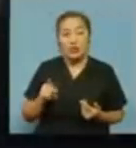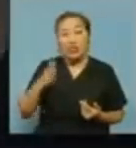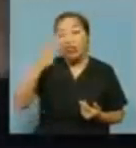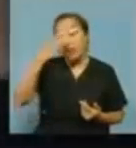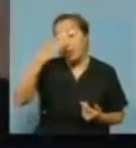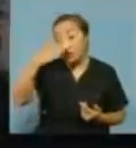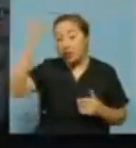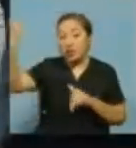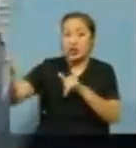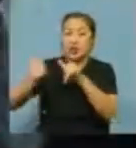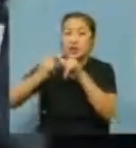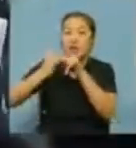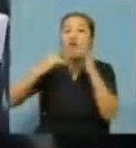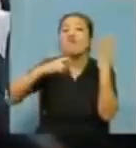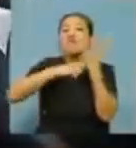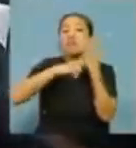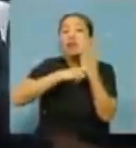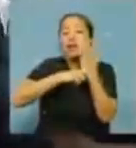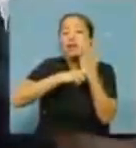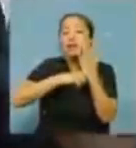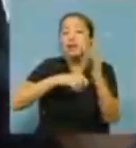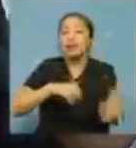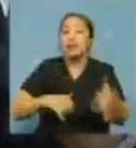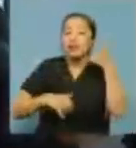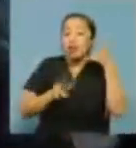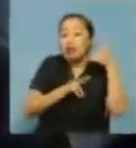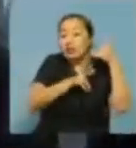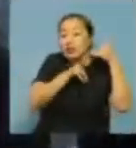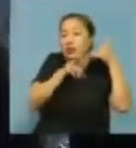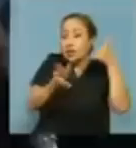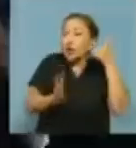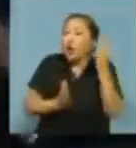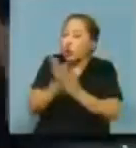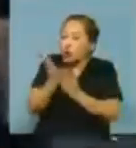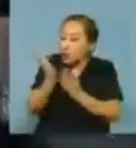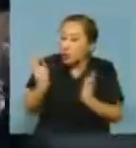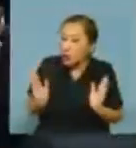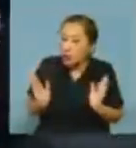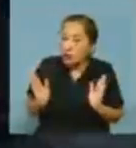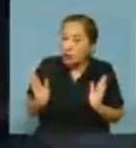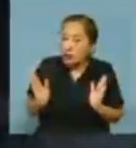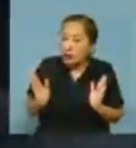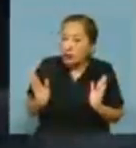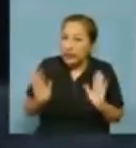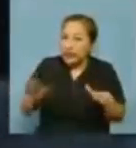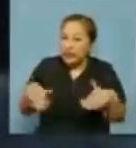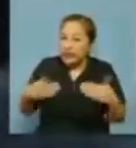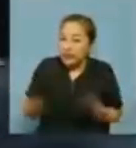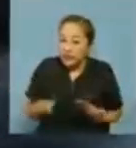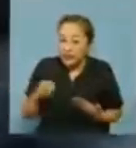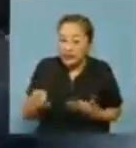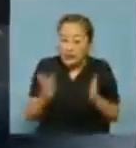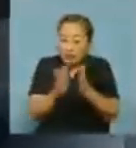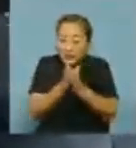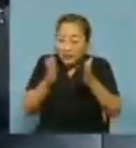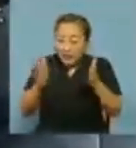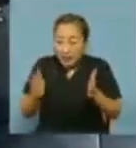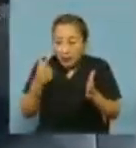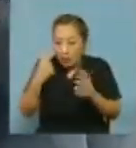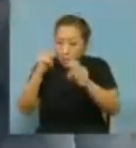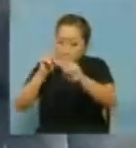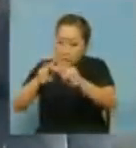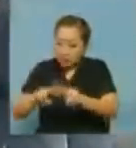Automáticamente se comunicaron con fiscalía, de fiscalía indicaron que se proceda. Entonces, bueno, en ese momento se